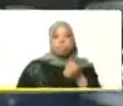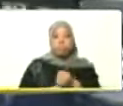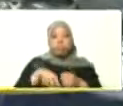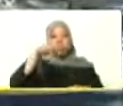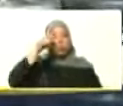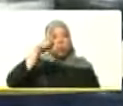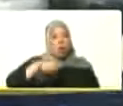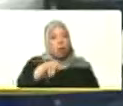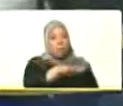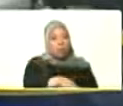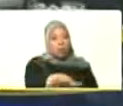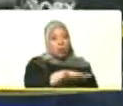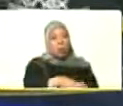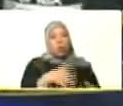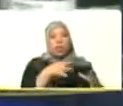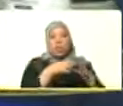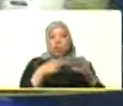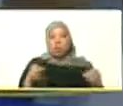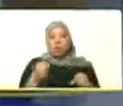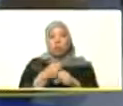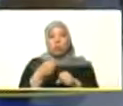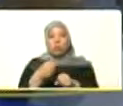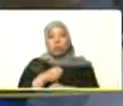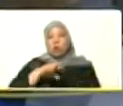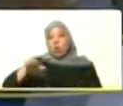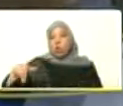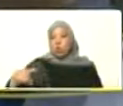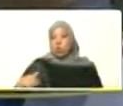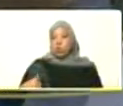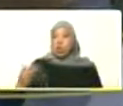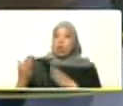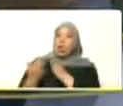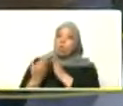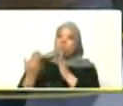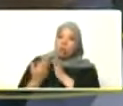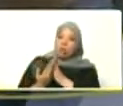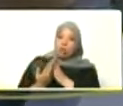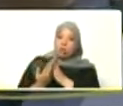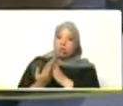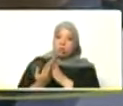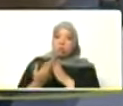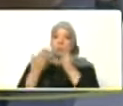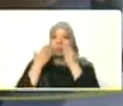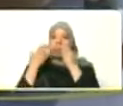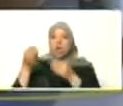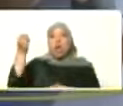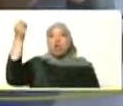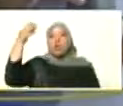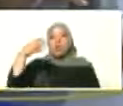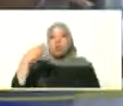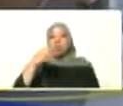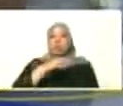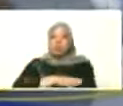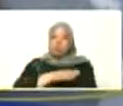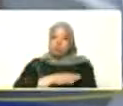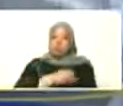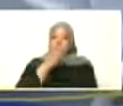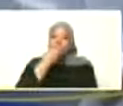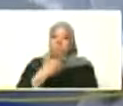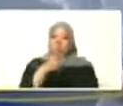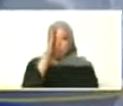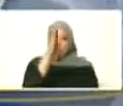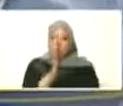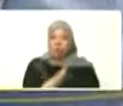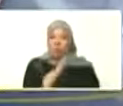toda la consideración que han tenido con la Unidad Educativa Estadal Félix Manuel Luce. Que Dios me lo bendiga siempre.